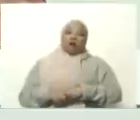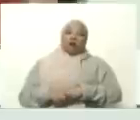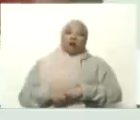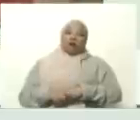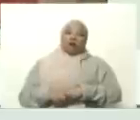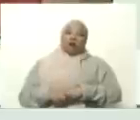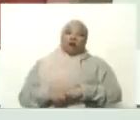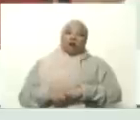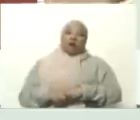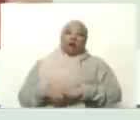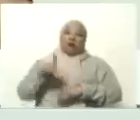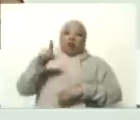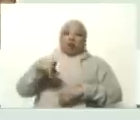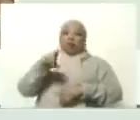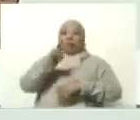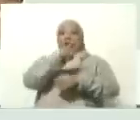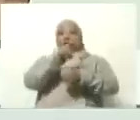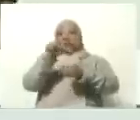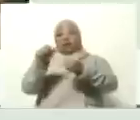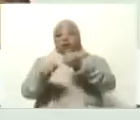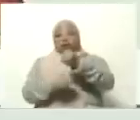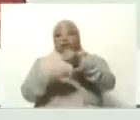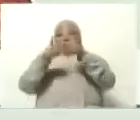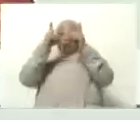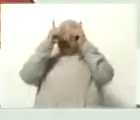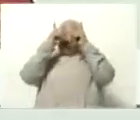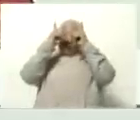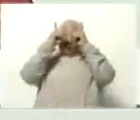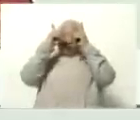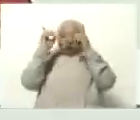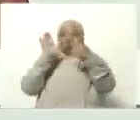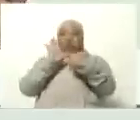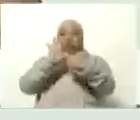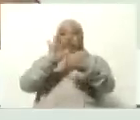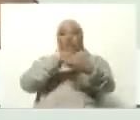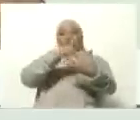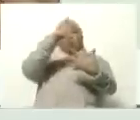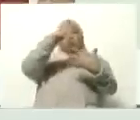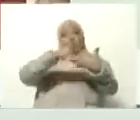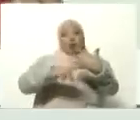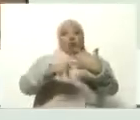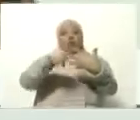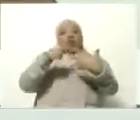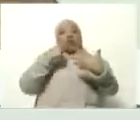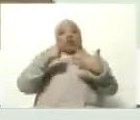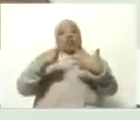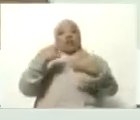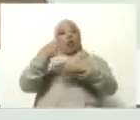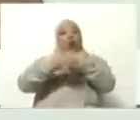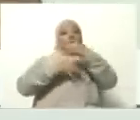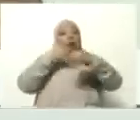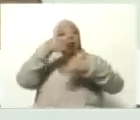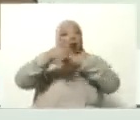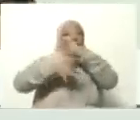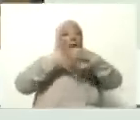Junto con la vicepresidenta recogieron todo y presentaron los proyectos. Los proyectos que nosotros presentamos,